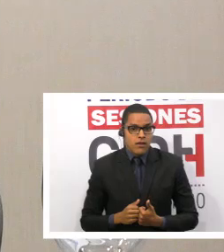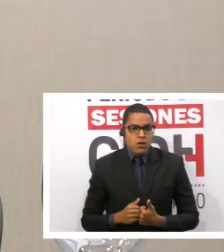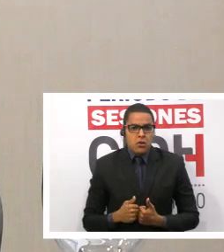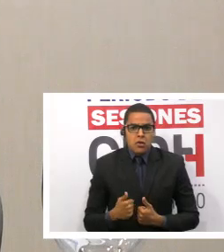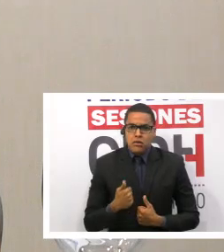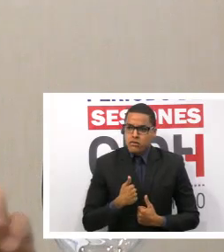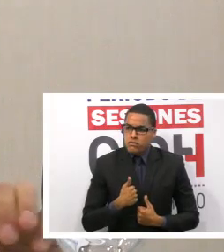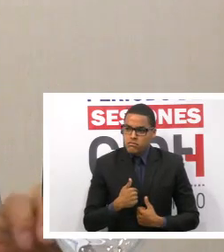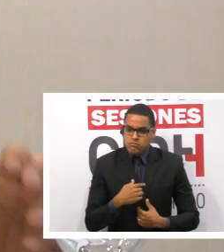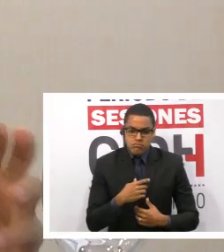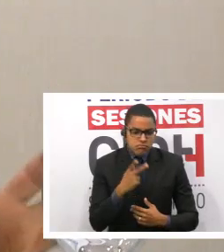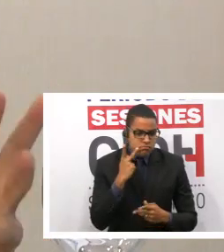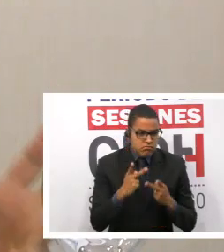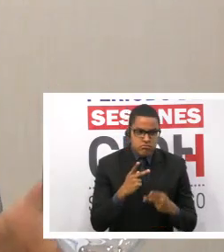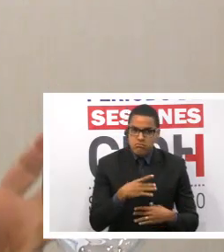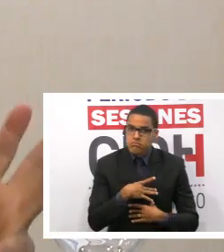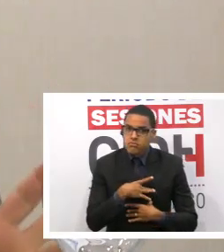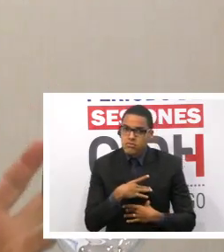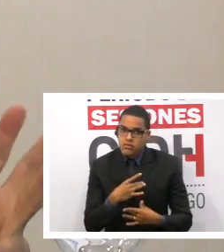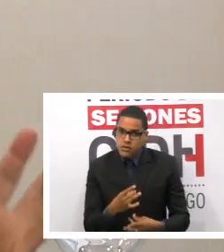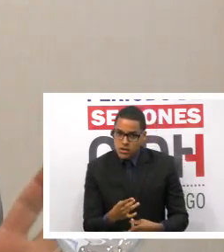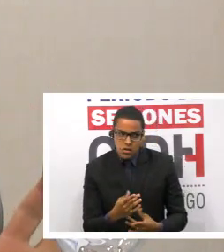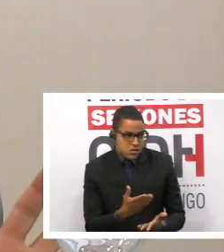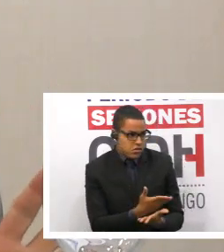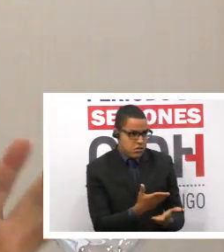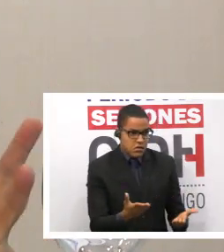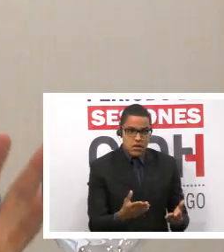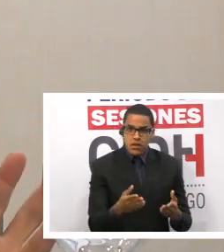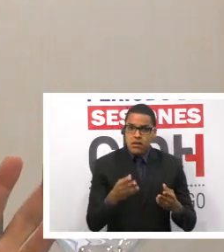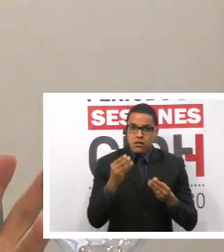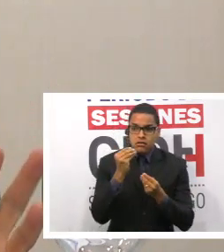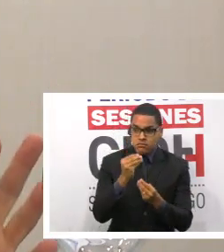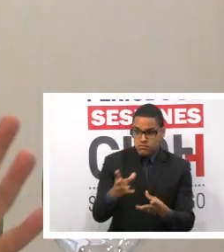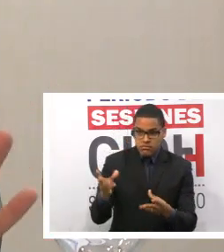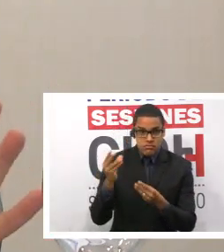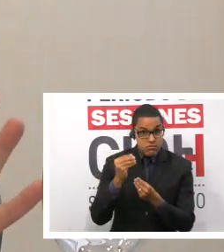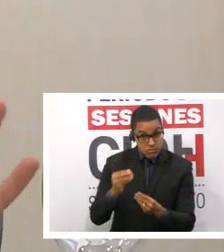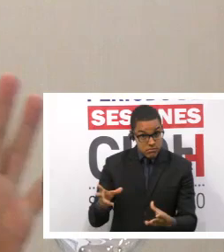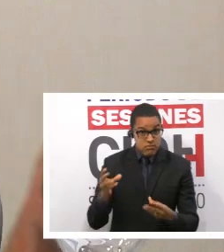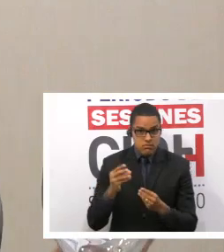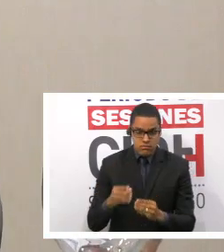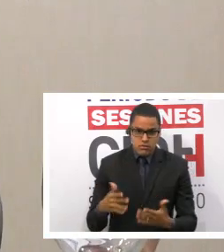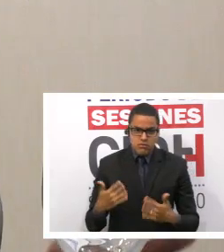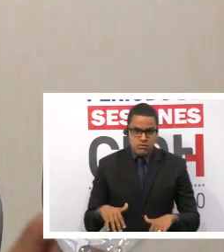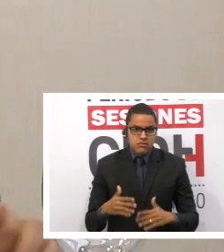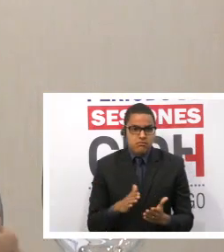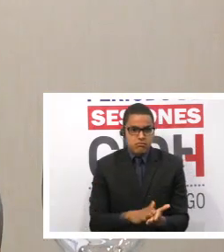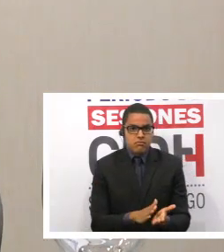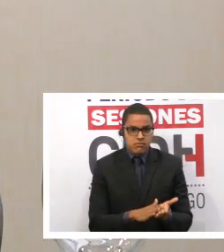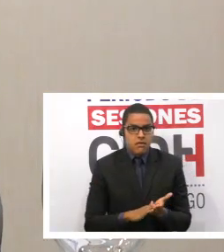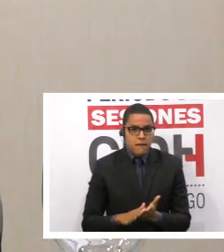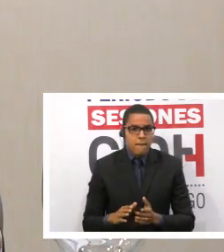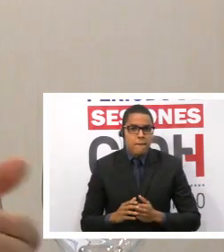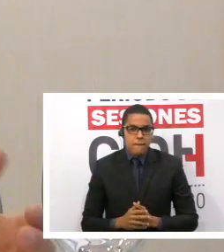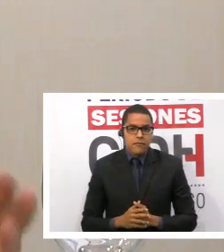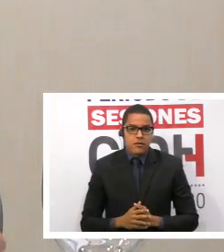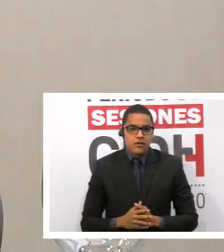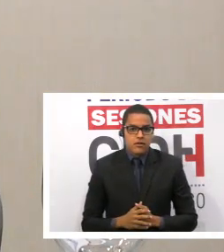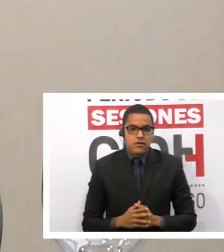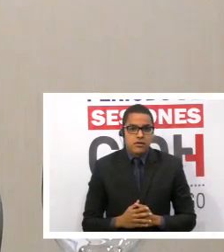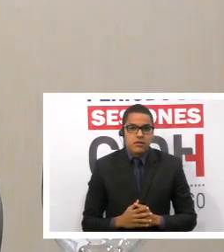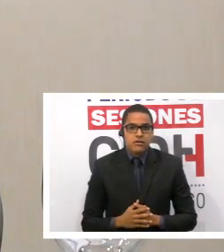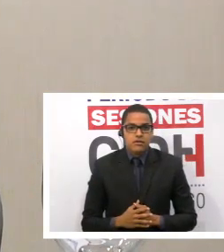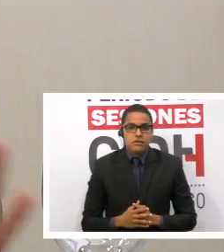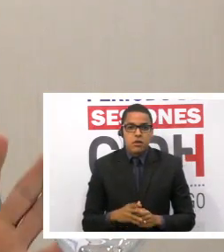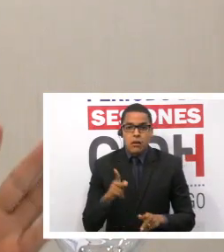presupuesto es sólo una cosa de sumas y restas y multiplicaciones no es más que eso los economistas les gusta